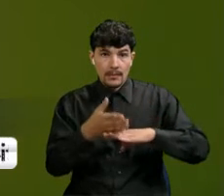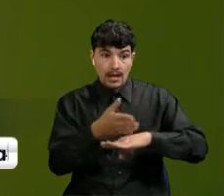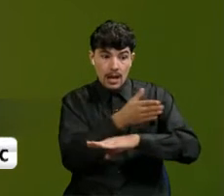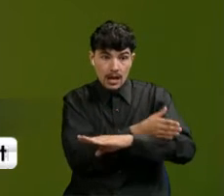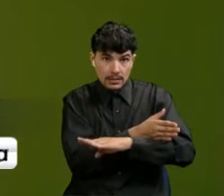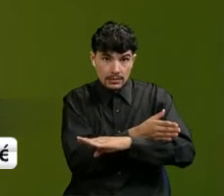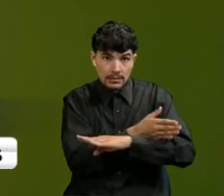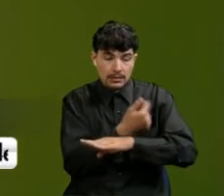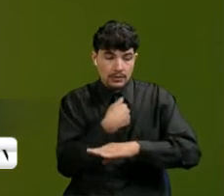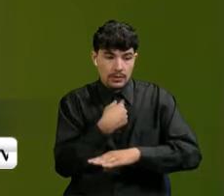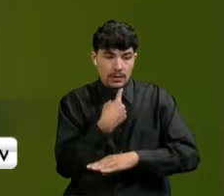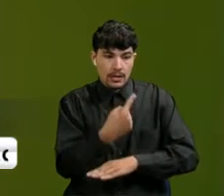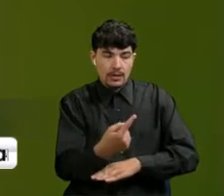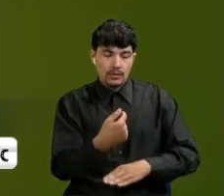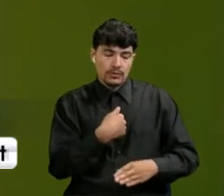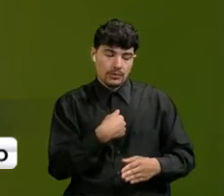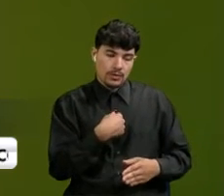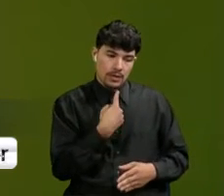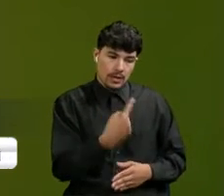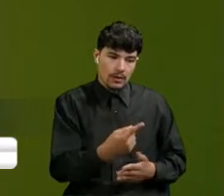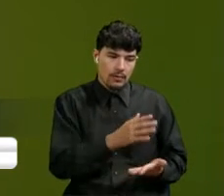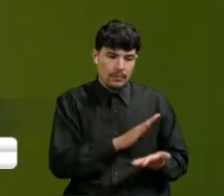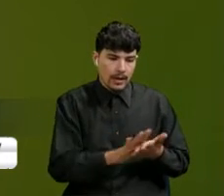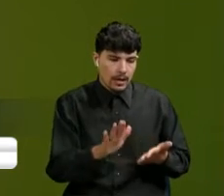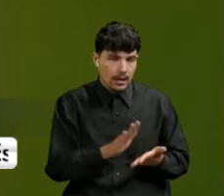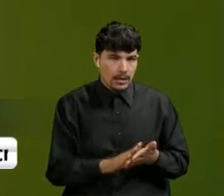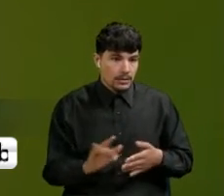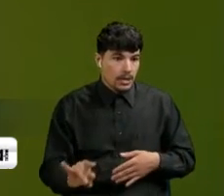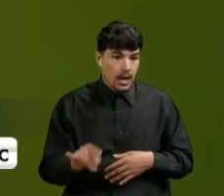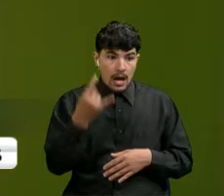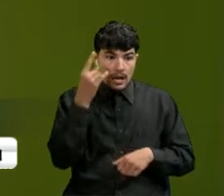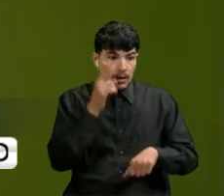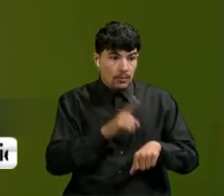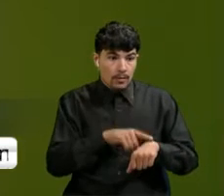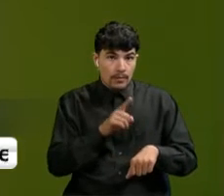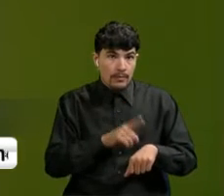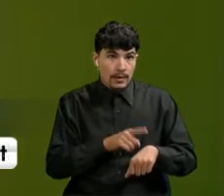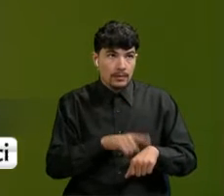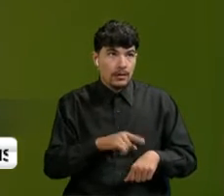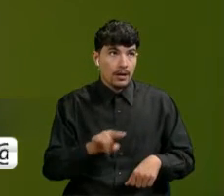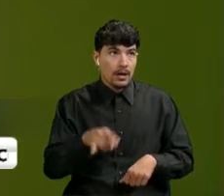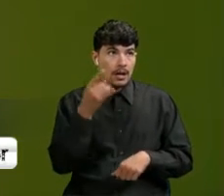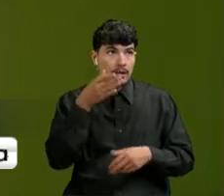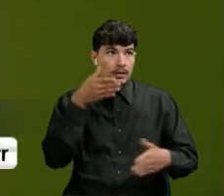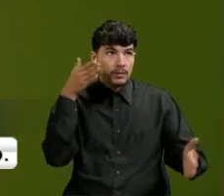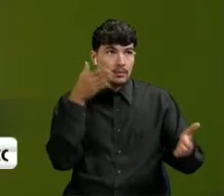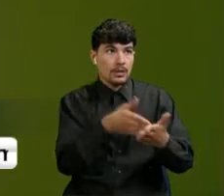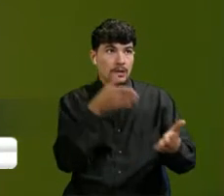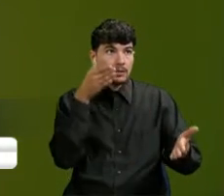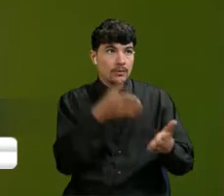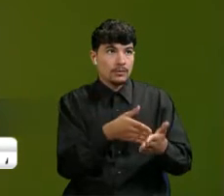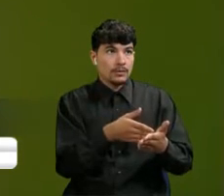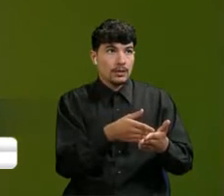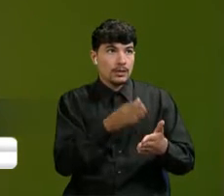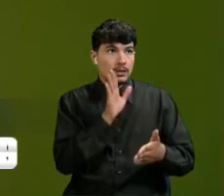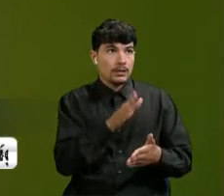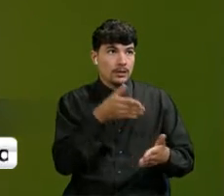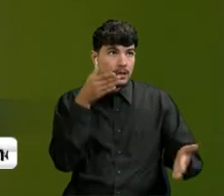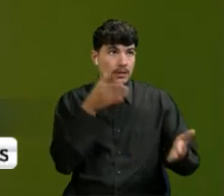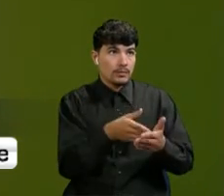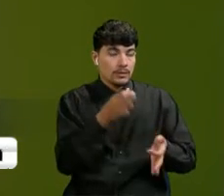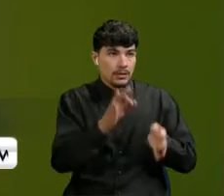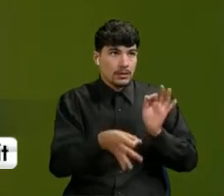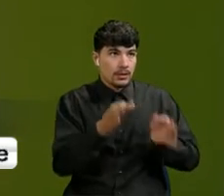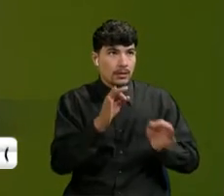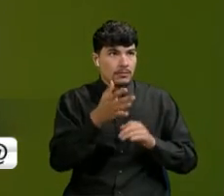me retracto y si en algún momento hay lugar a denunciar a denuncias penales por